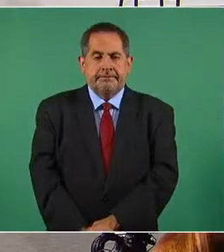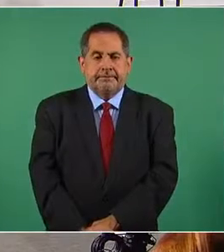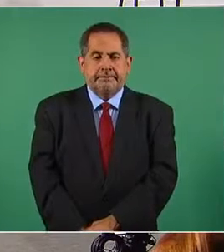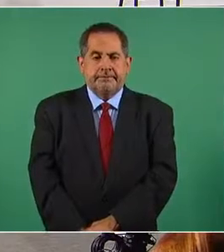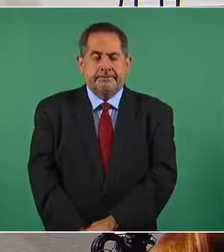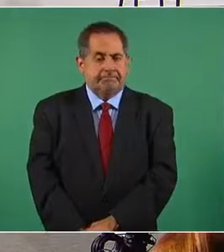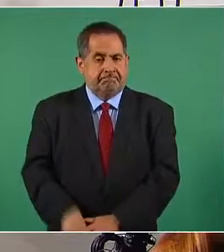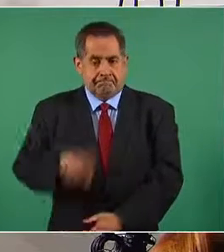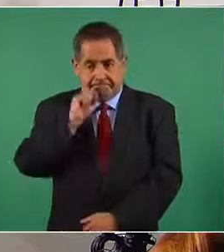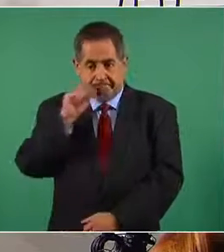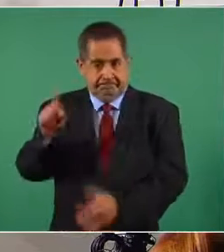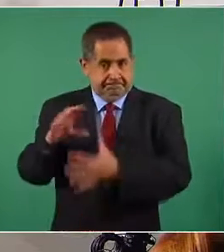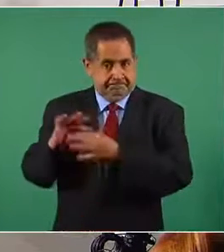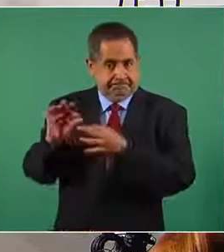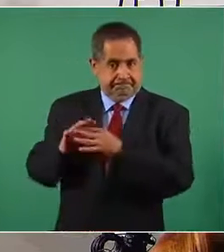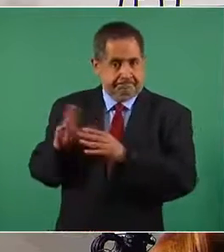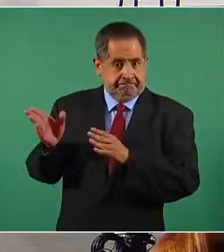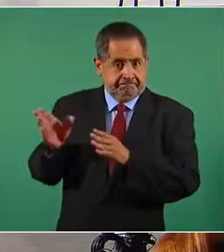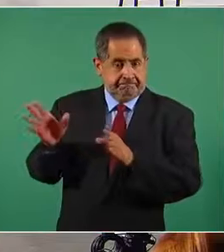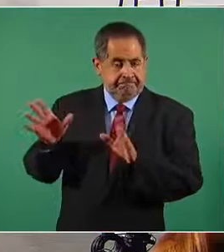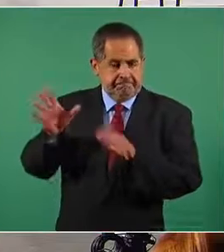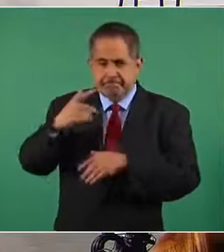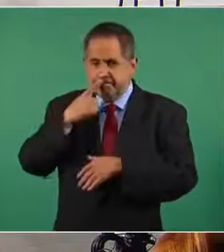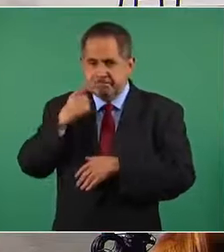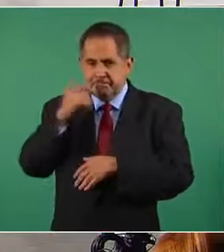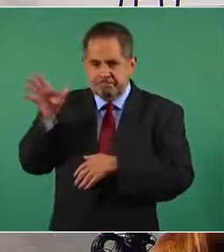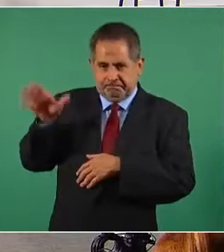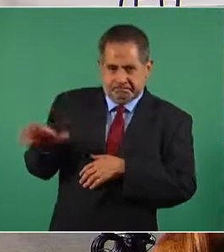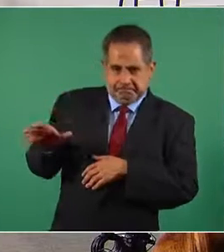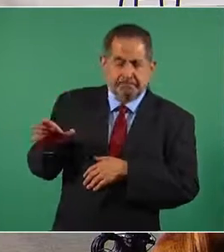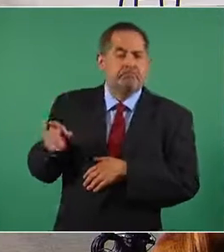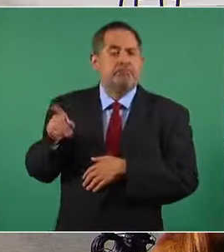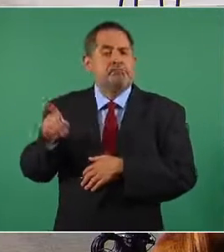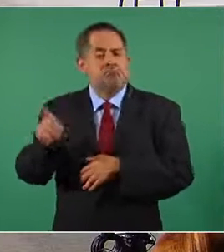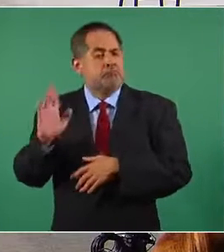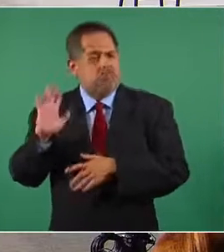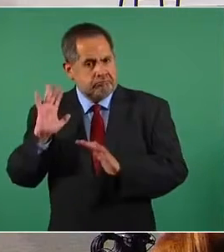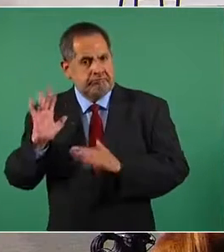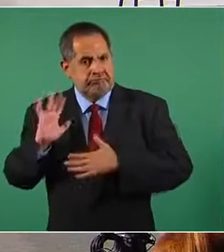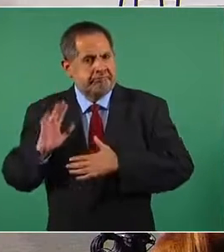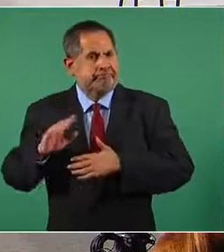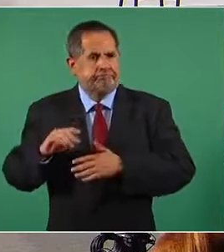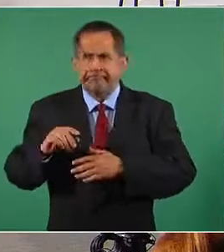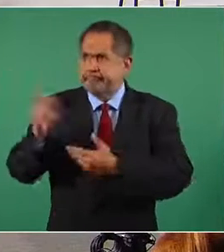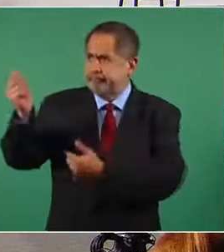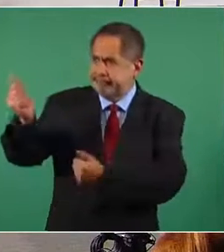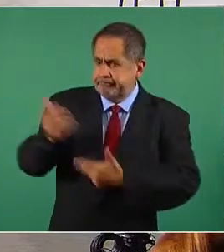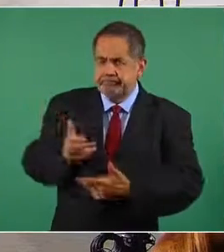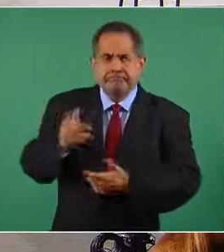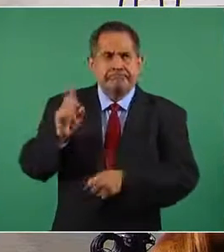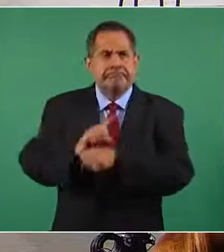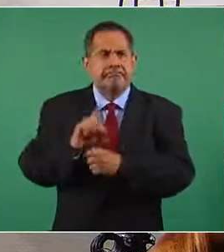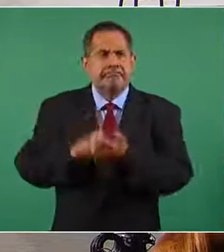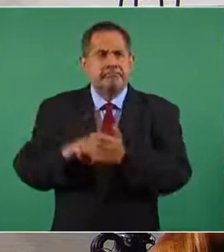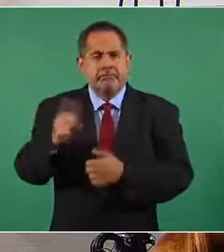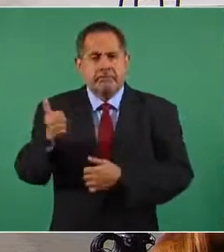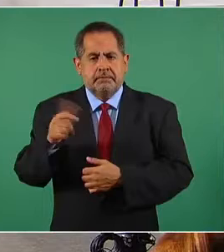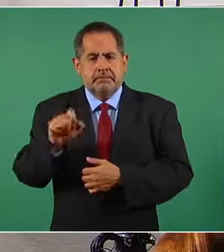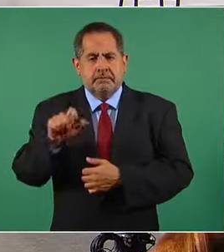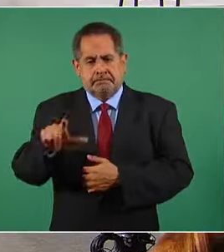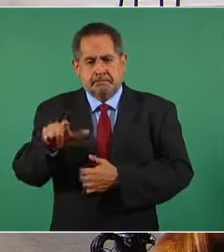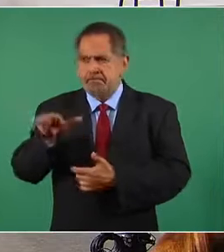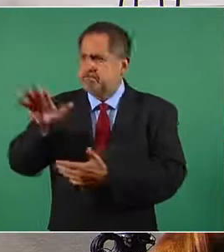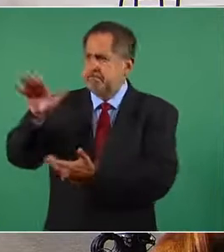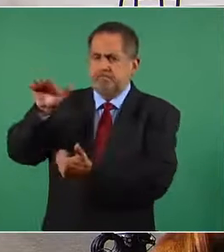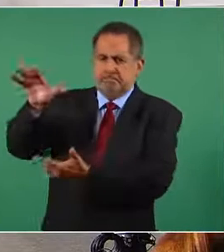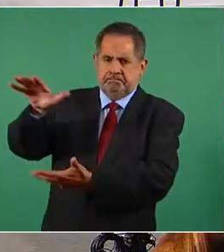derecha, que como se demuestra, la entrega que comprometida para que podamos tenerla el 27 de agosto, en que llegarán